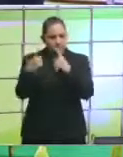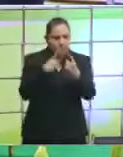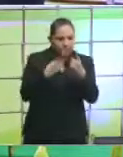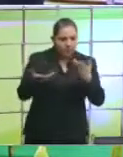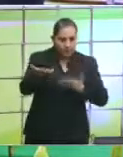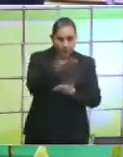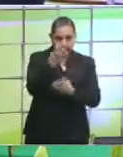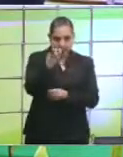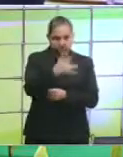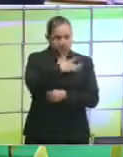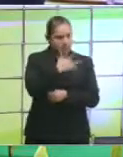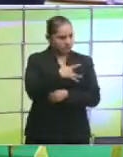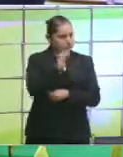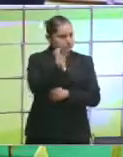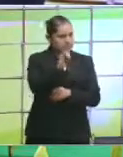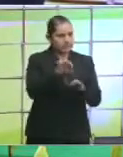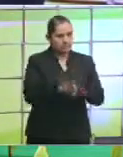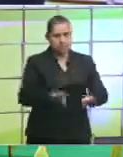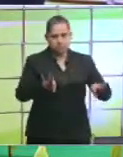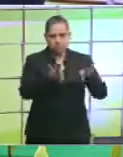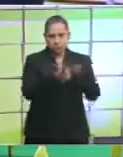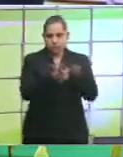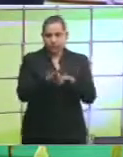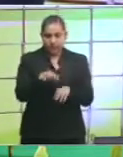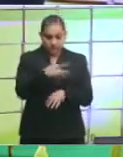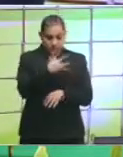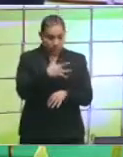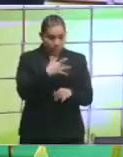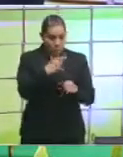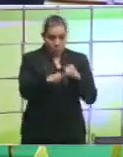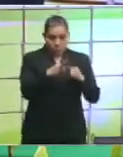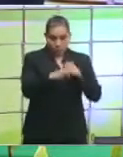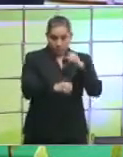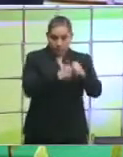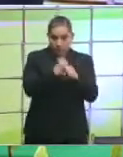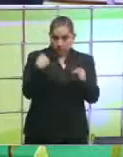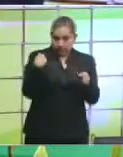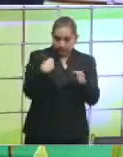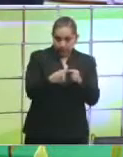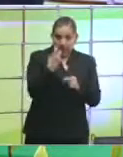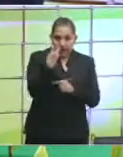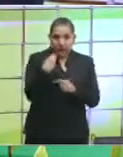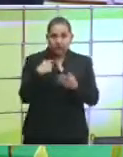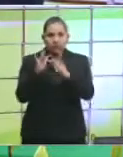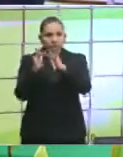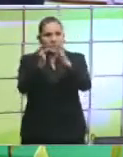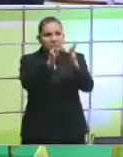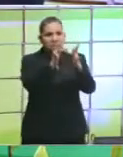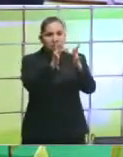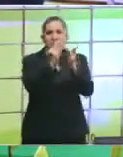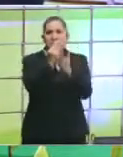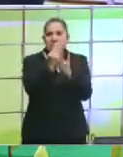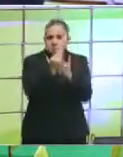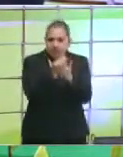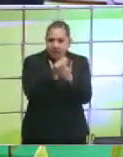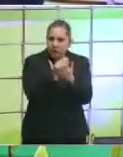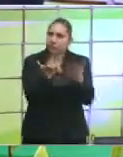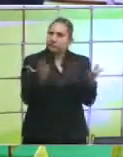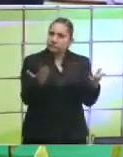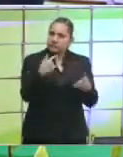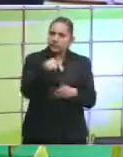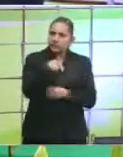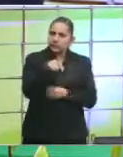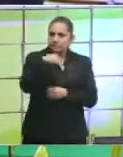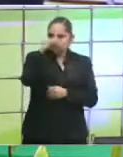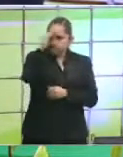los últimos años hemos perdido alguna fuerza en esta misma materia a la mejor y yo lo he estado pensando